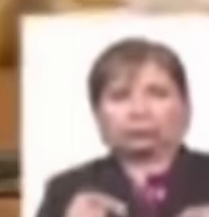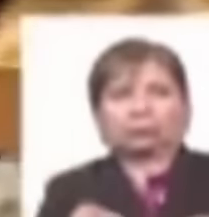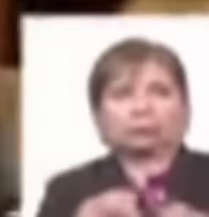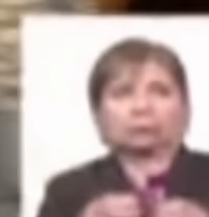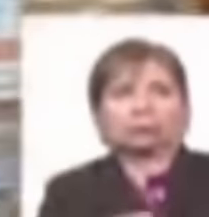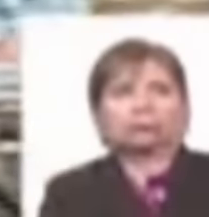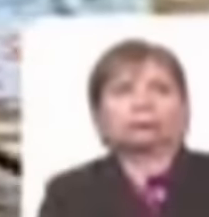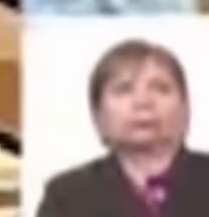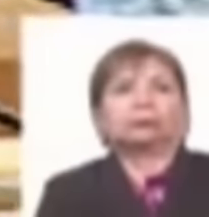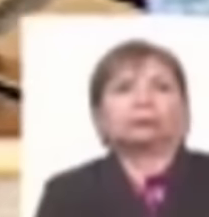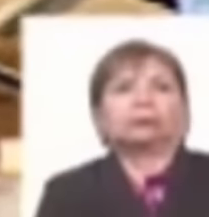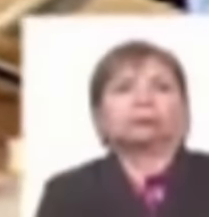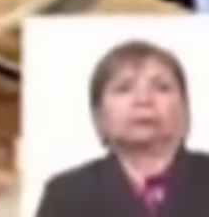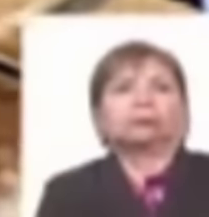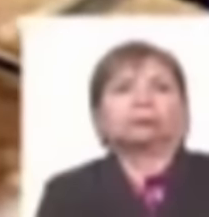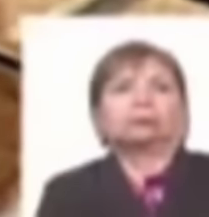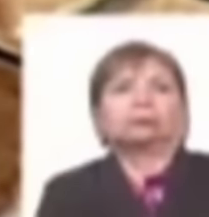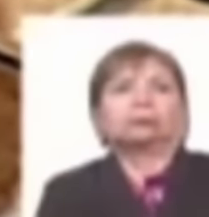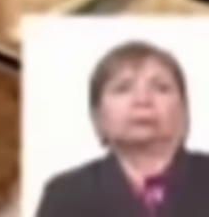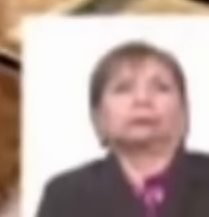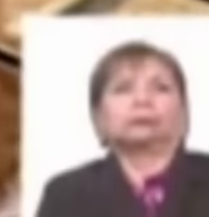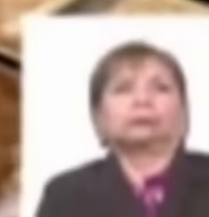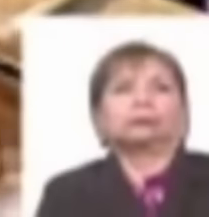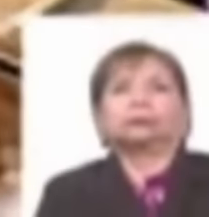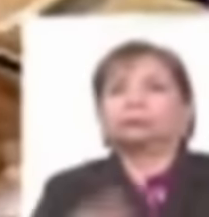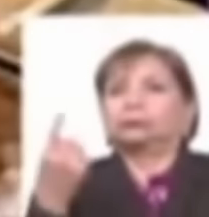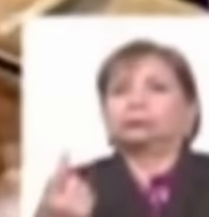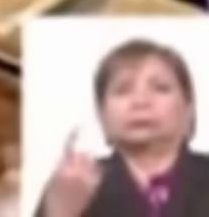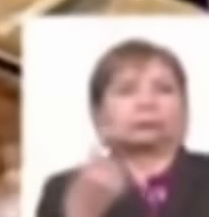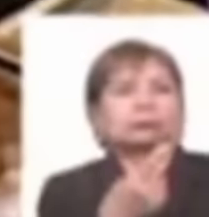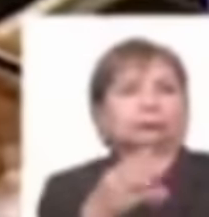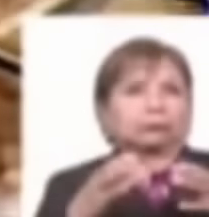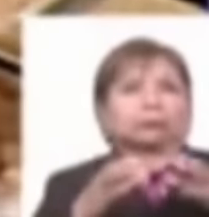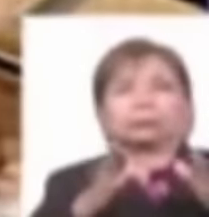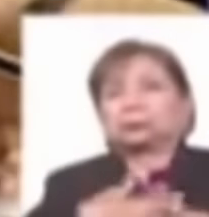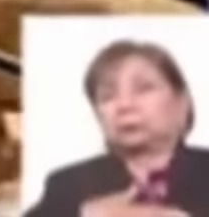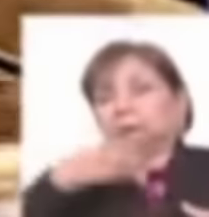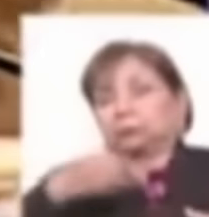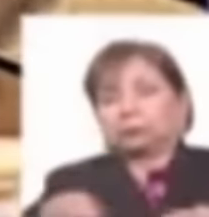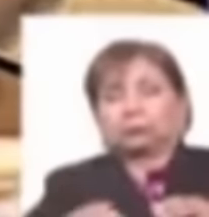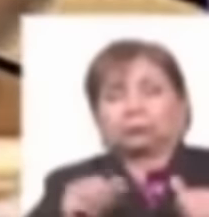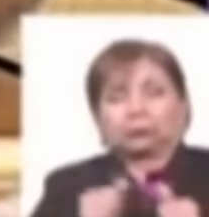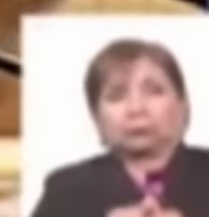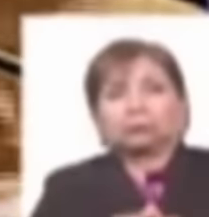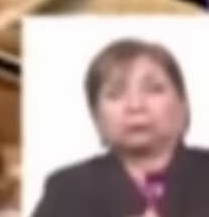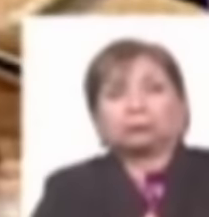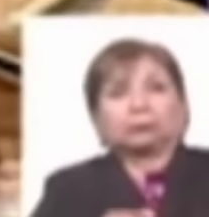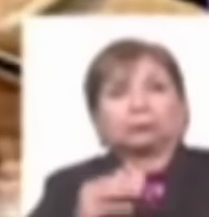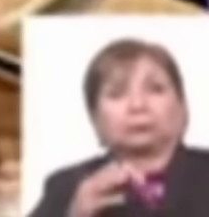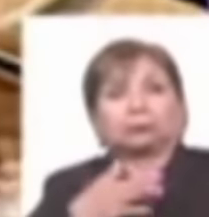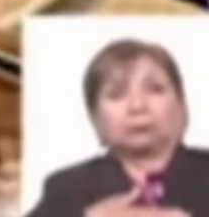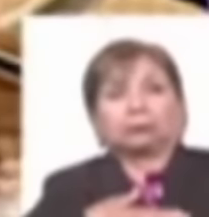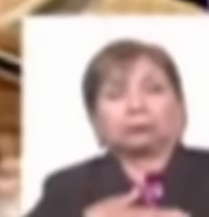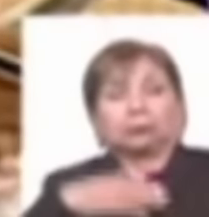Para la palabra, Balcázar. En la cual cada persona, cada congresista puede poner su posición. La mía,